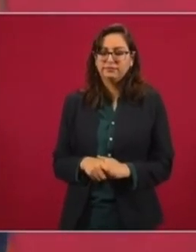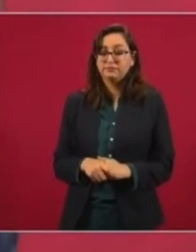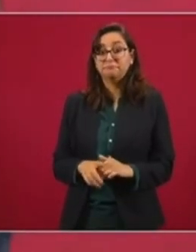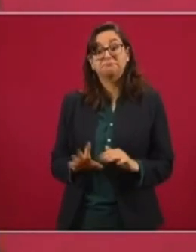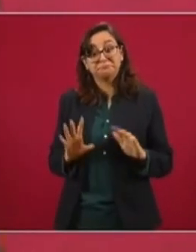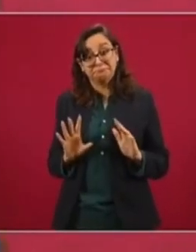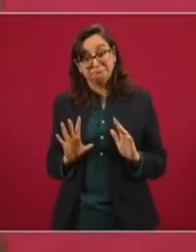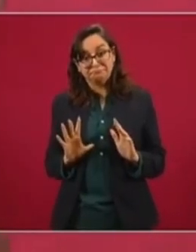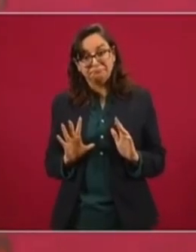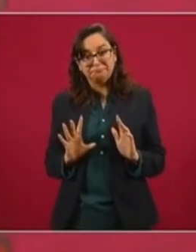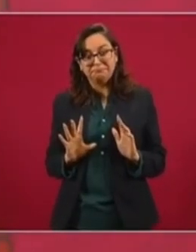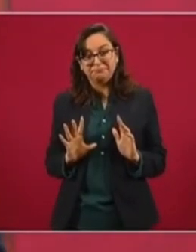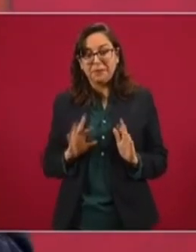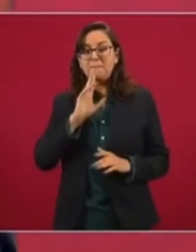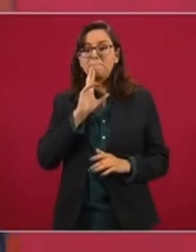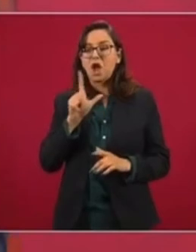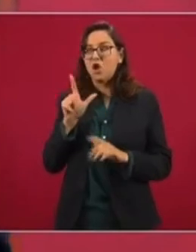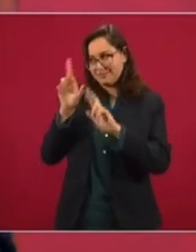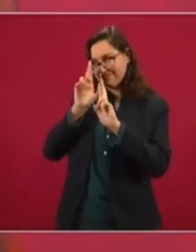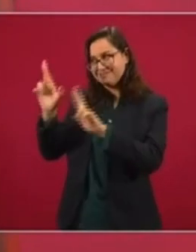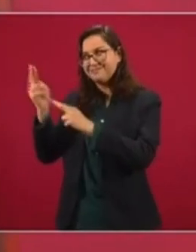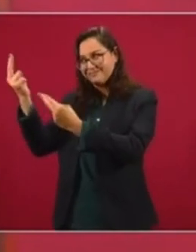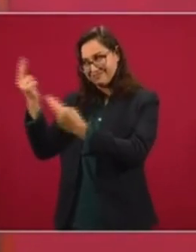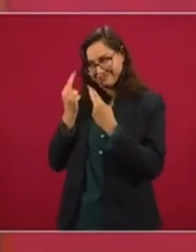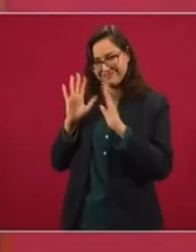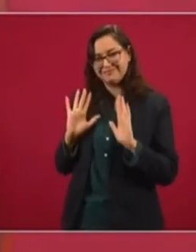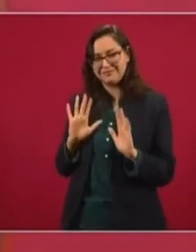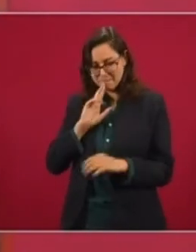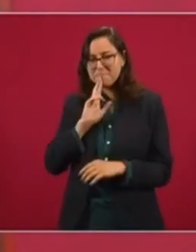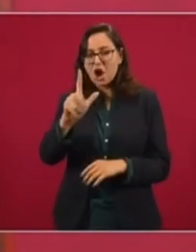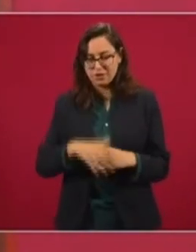Pero bueno, es mejor respetarlos.